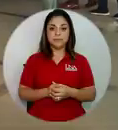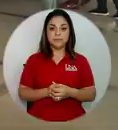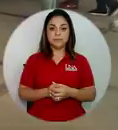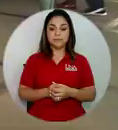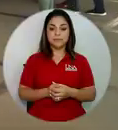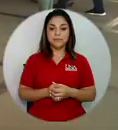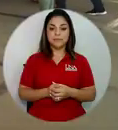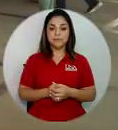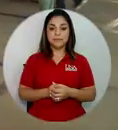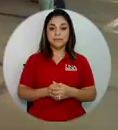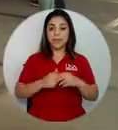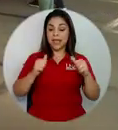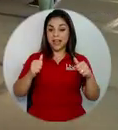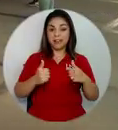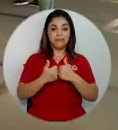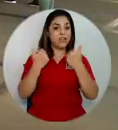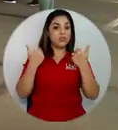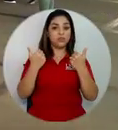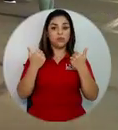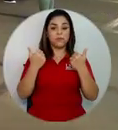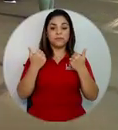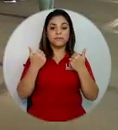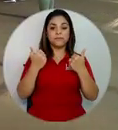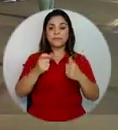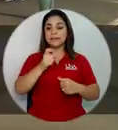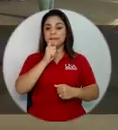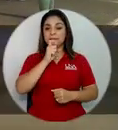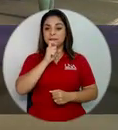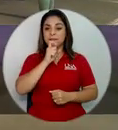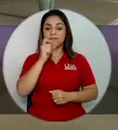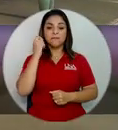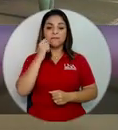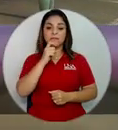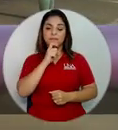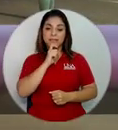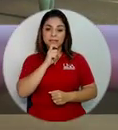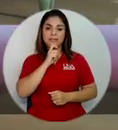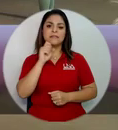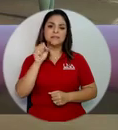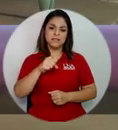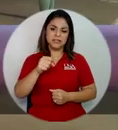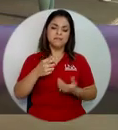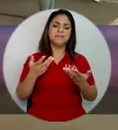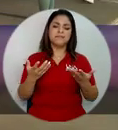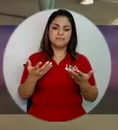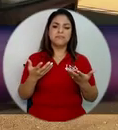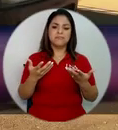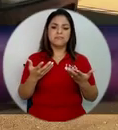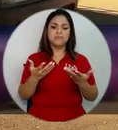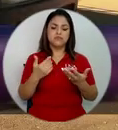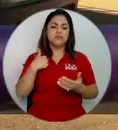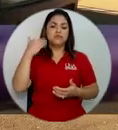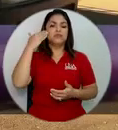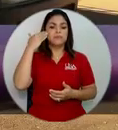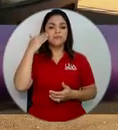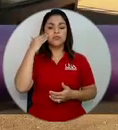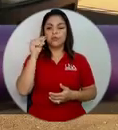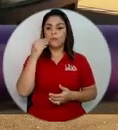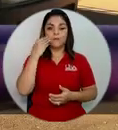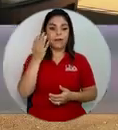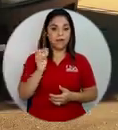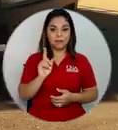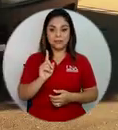no le digo que el reto no va a ser difícil, ¿verdad? Porque el trabajo interuniversitario plantea una